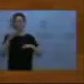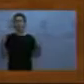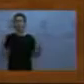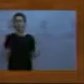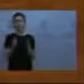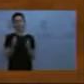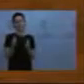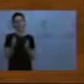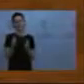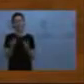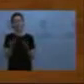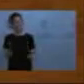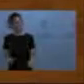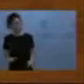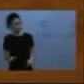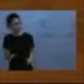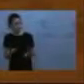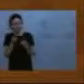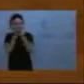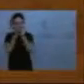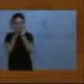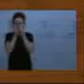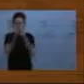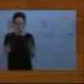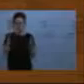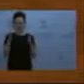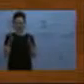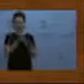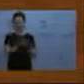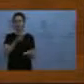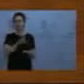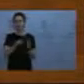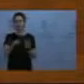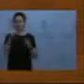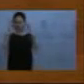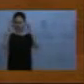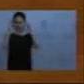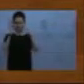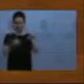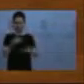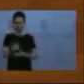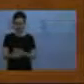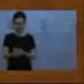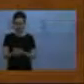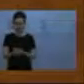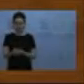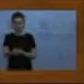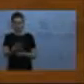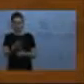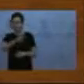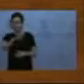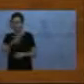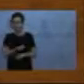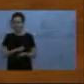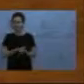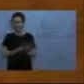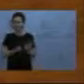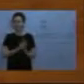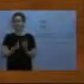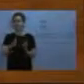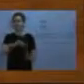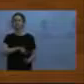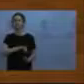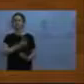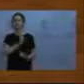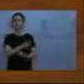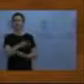mínimamente, que hay mejoras espectaculares, donde se invierte después en una formación y una promoción, solo por eso merecería la pena tener un código ético deportivo. Nosotros creemos que